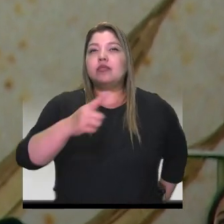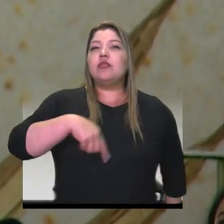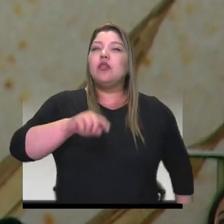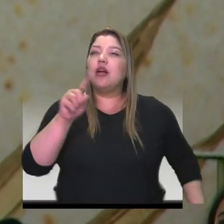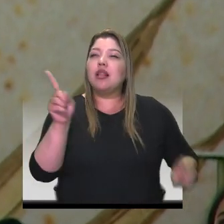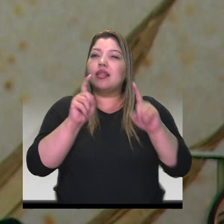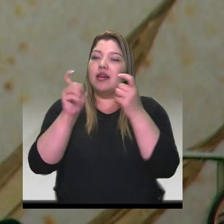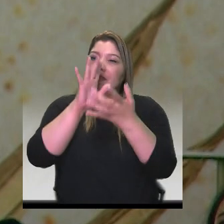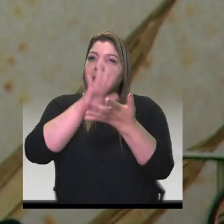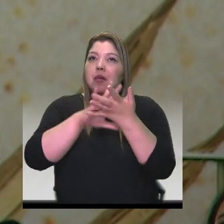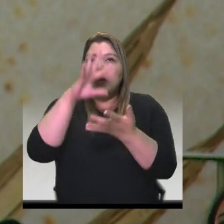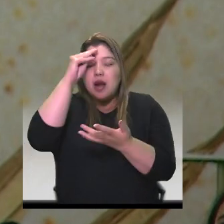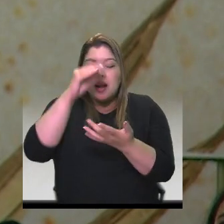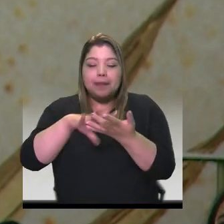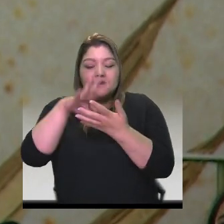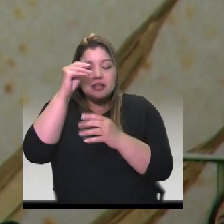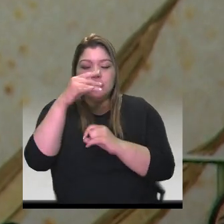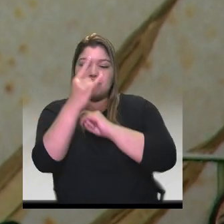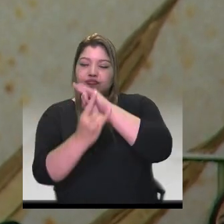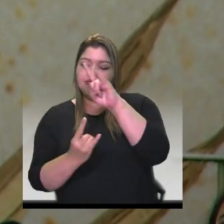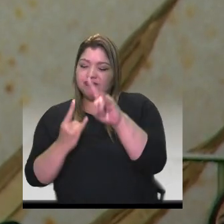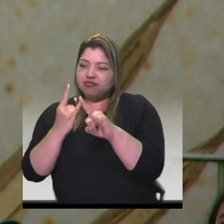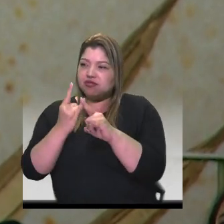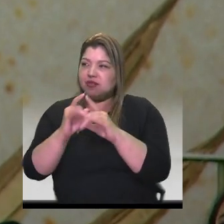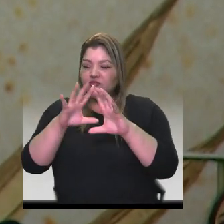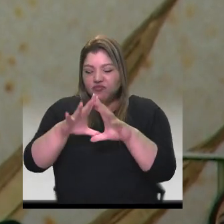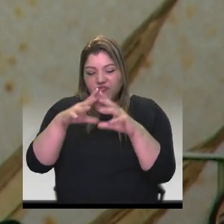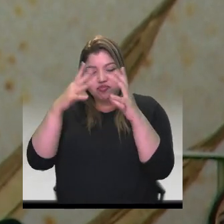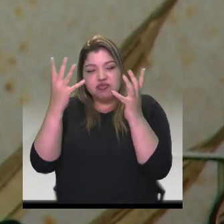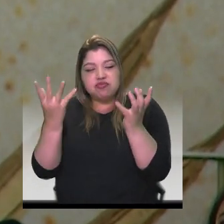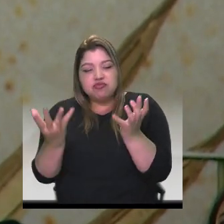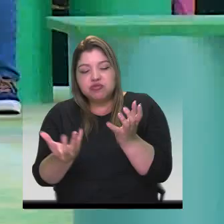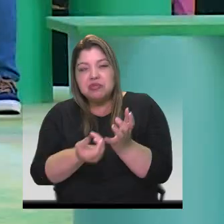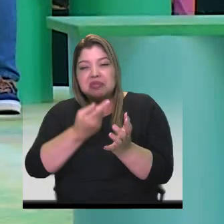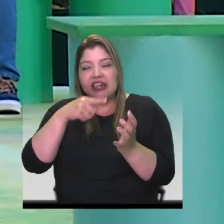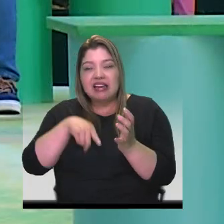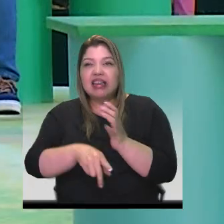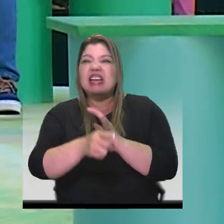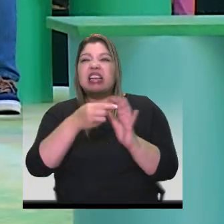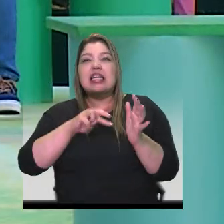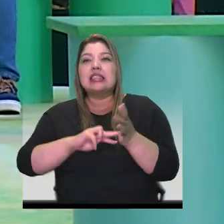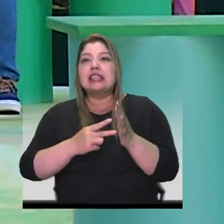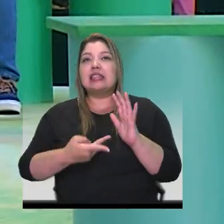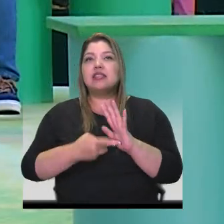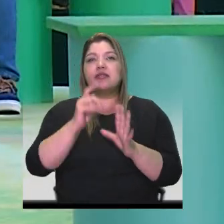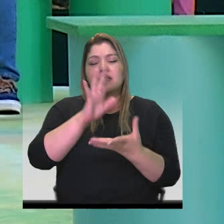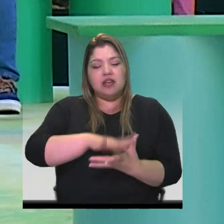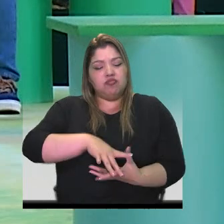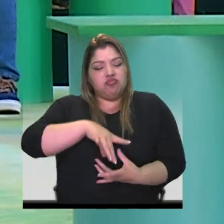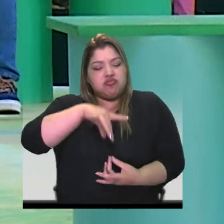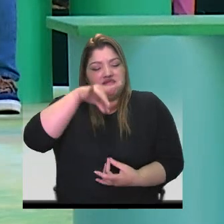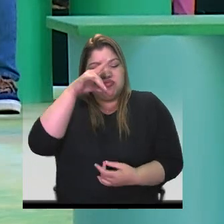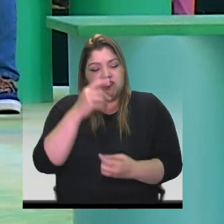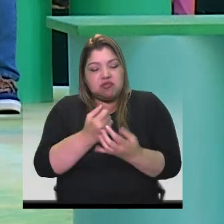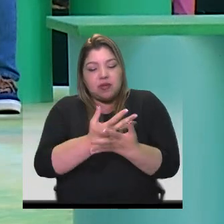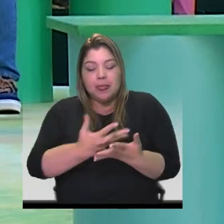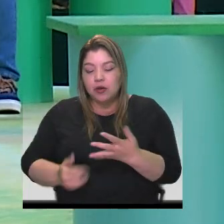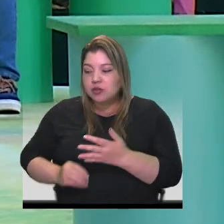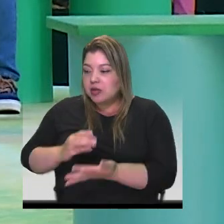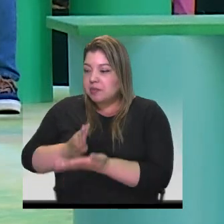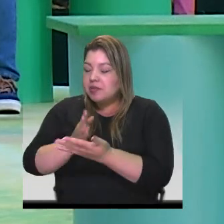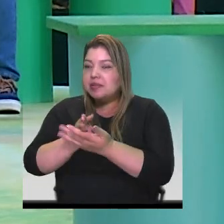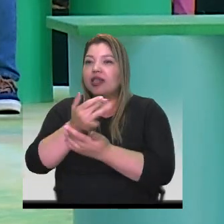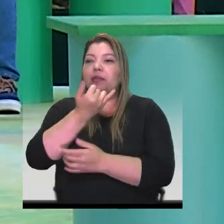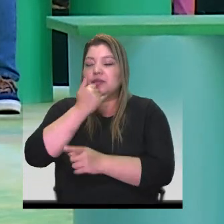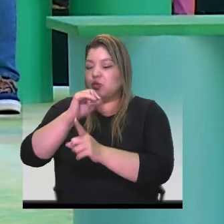las cosmogonías, pero también con el significado espiritual de lo que pasa en las culturas que